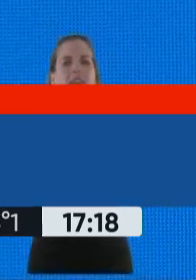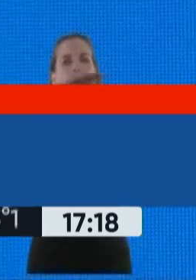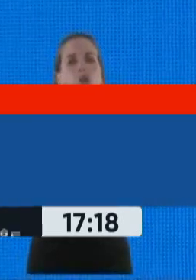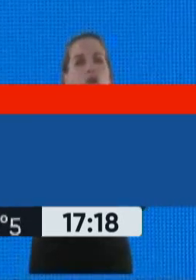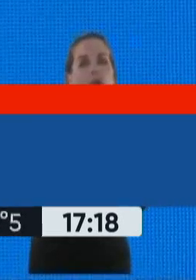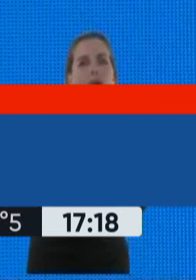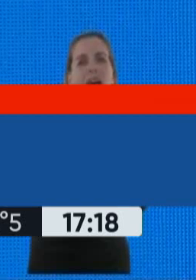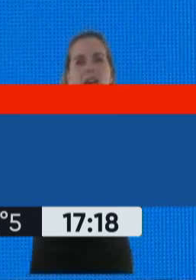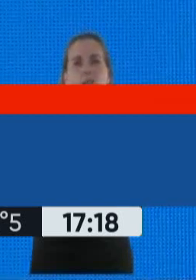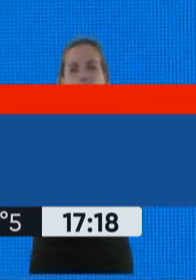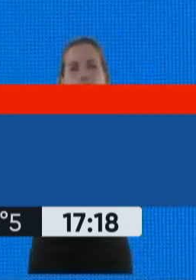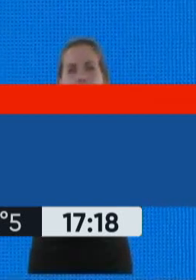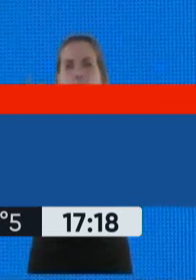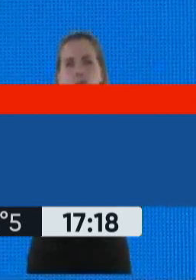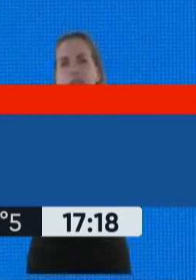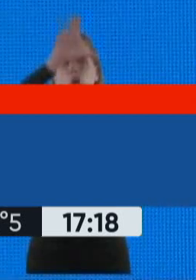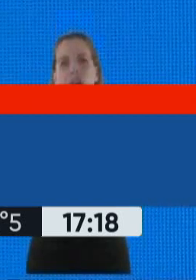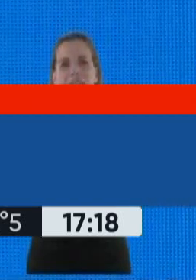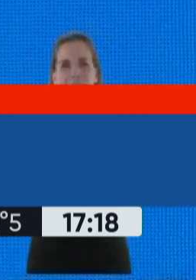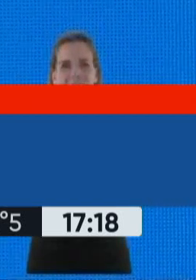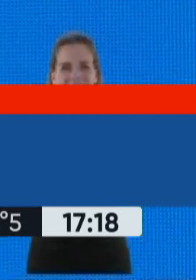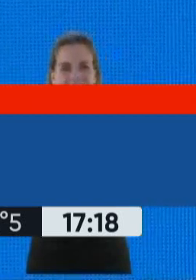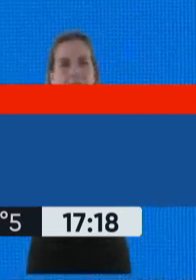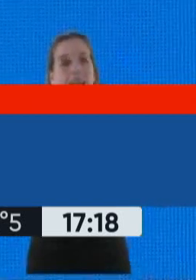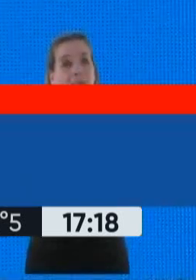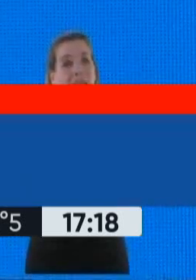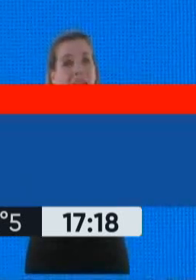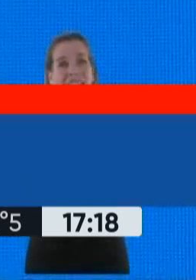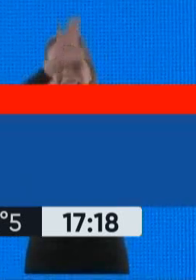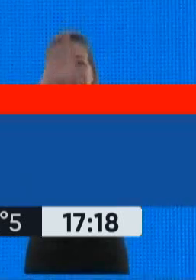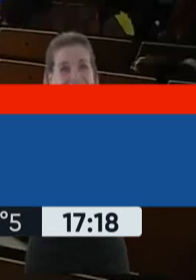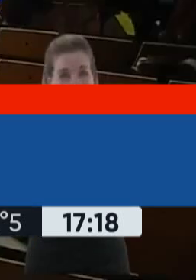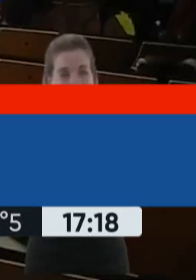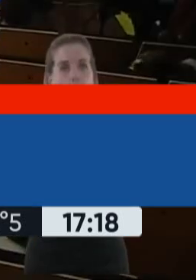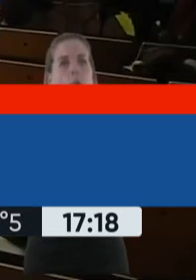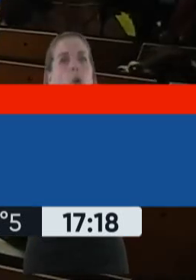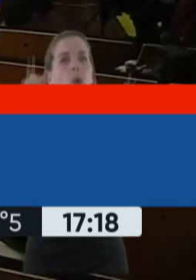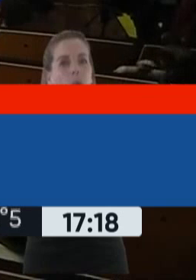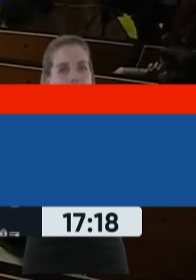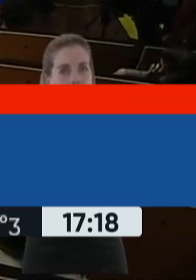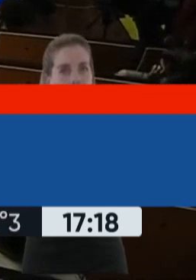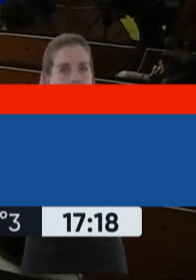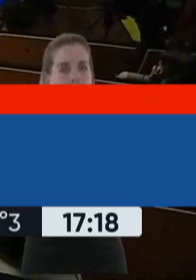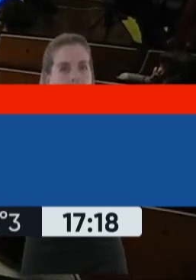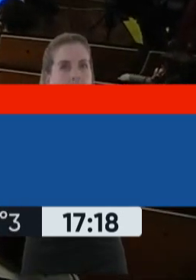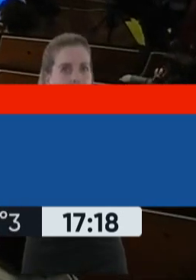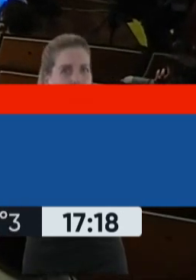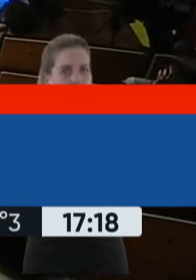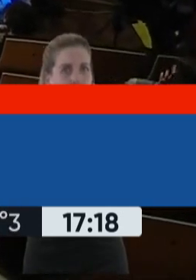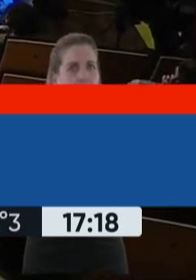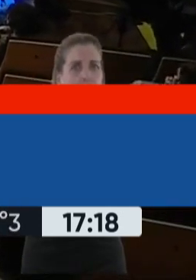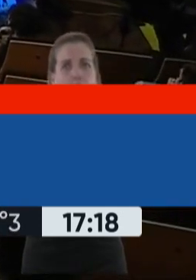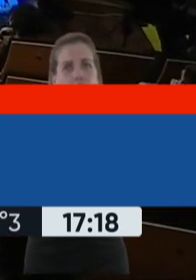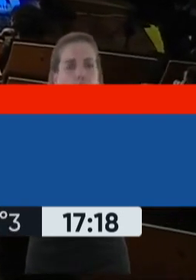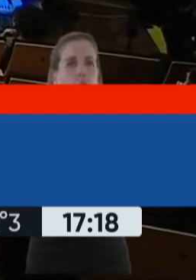existen, para que la Argentina vuelva a vibrar con lo que objetivamente es. Nosotros no somos